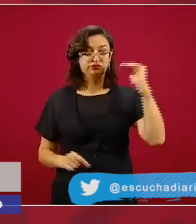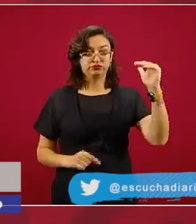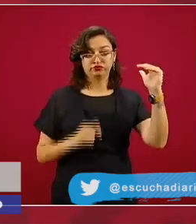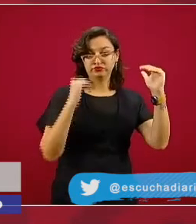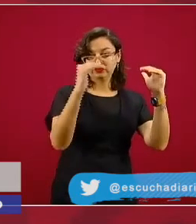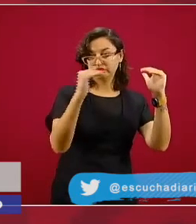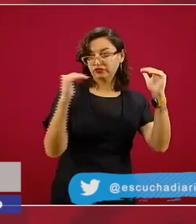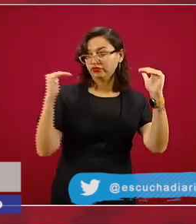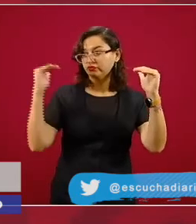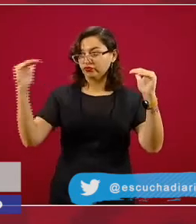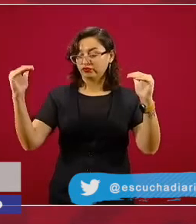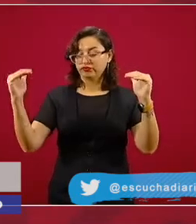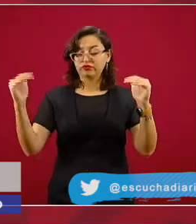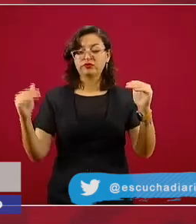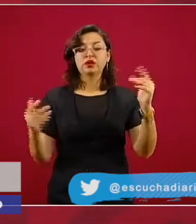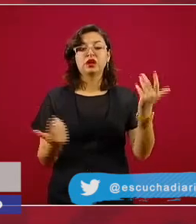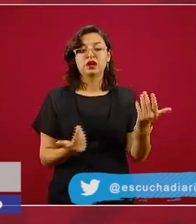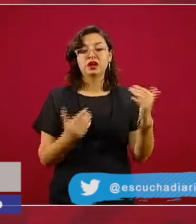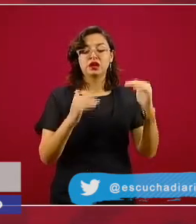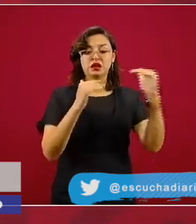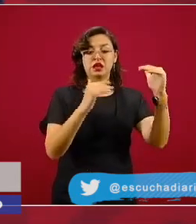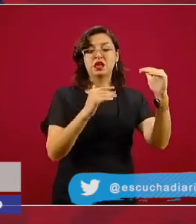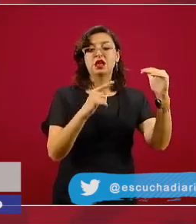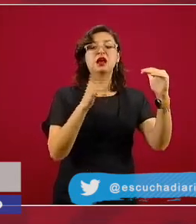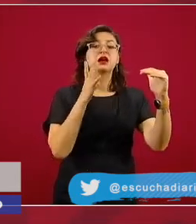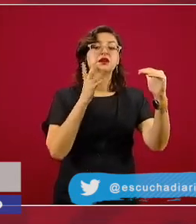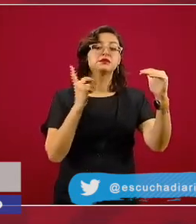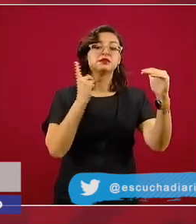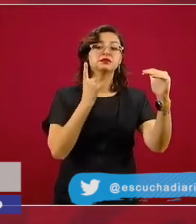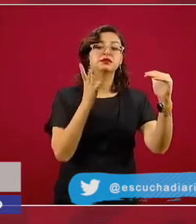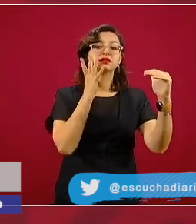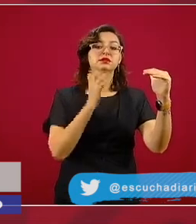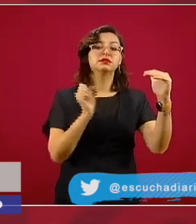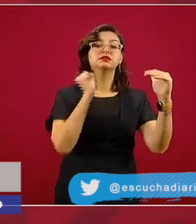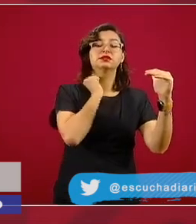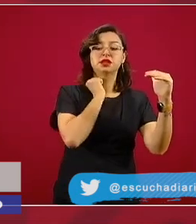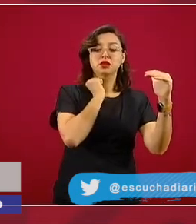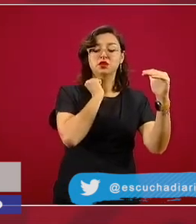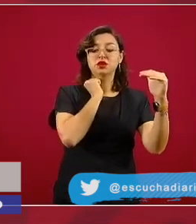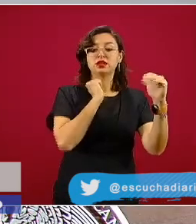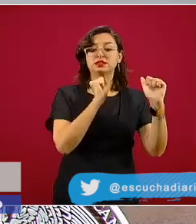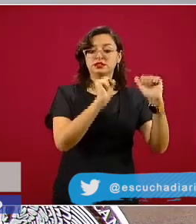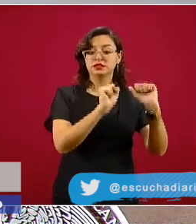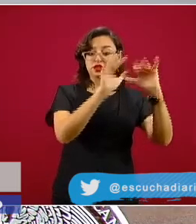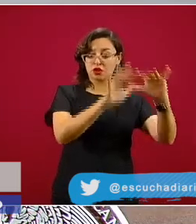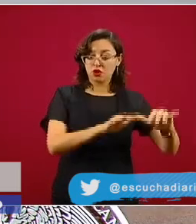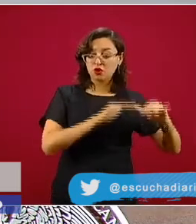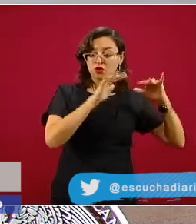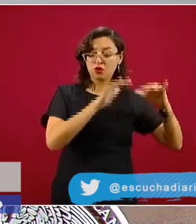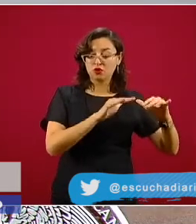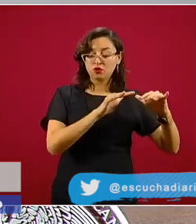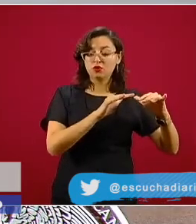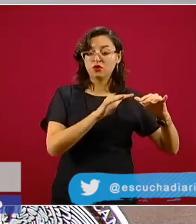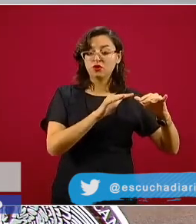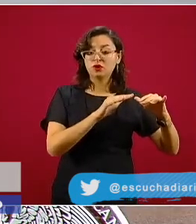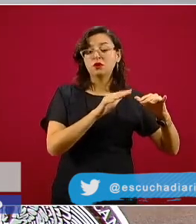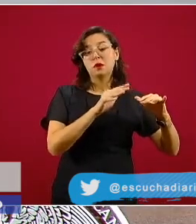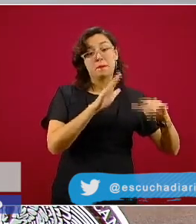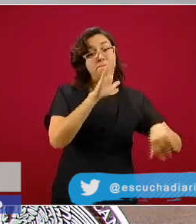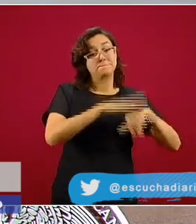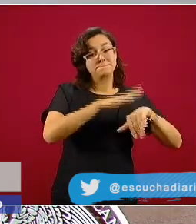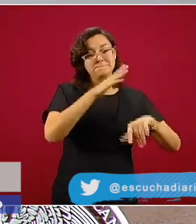la limpieza de las aduanas, liderada por el nuevo jefe de aduanas Horacio Duarte, en conjunto con el Ejército y la Marina.